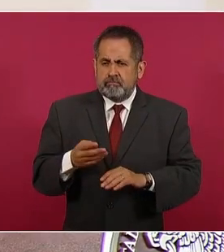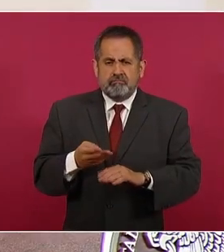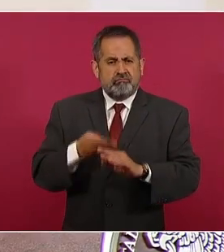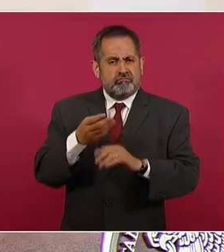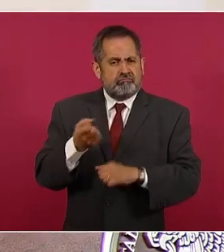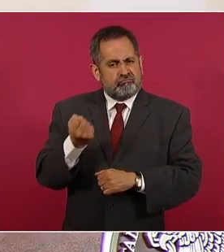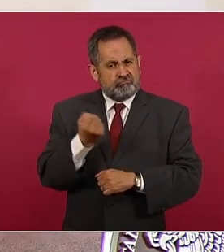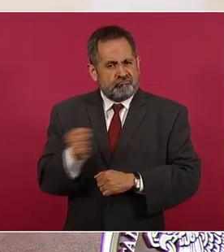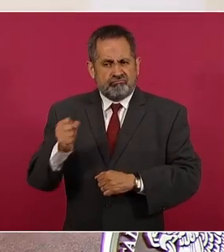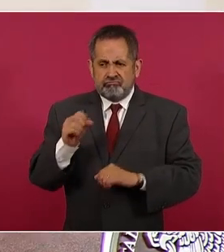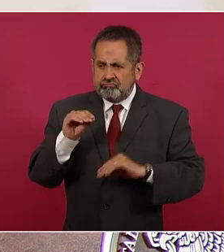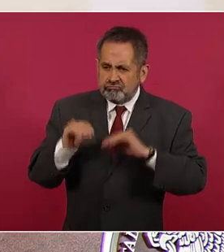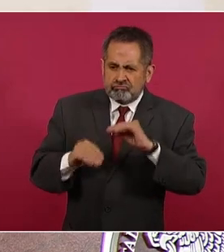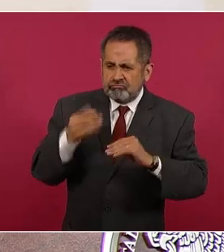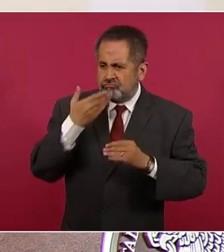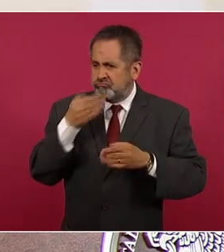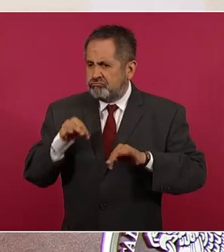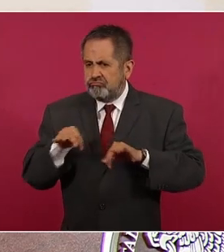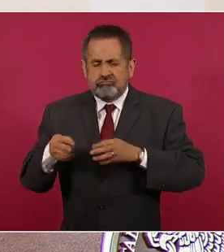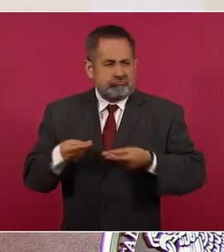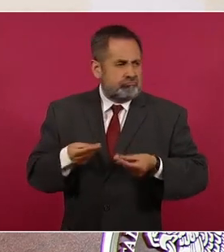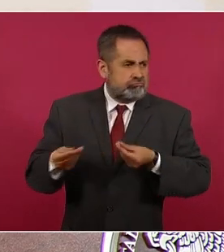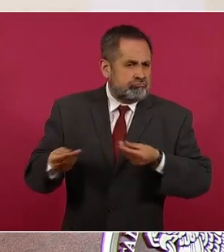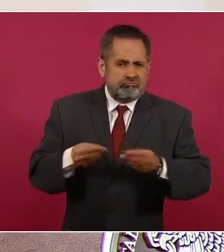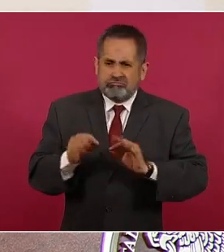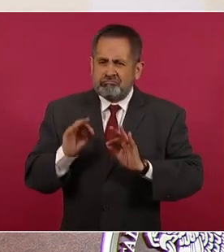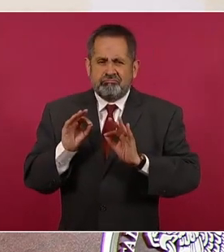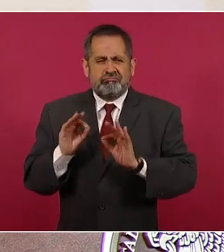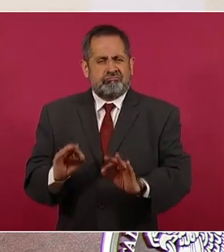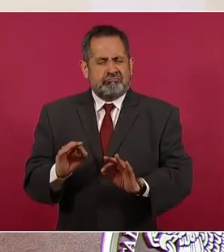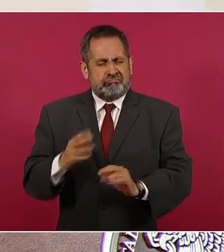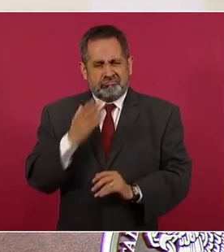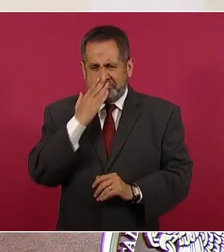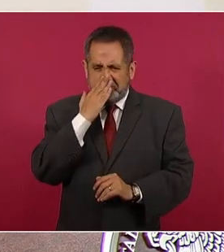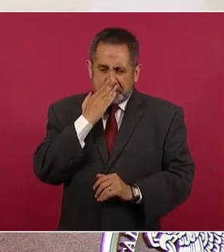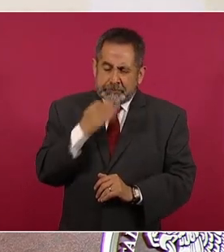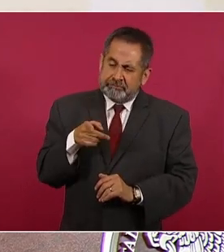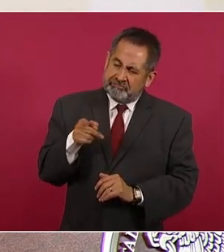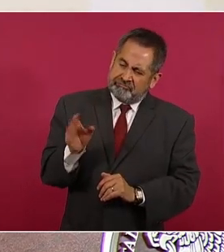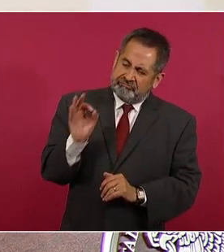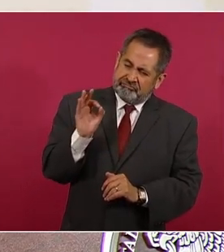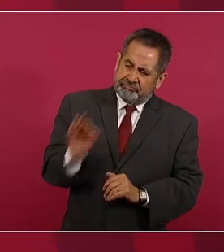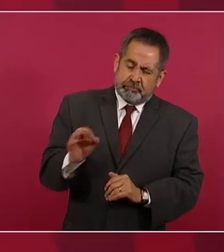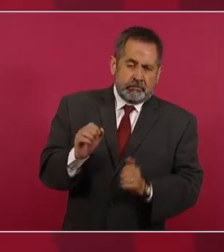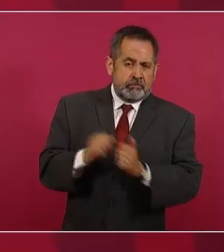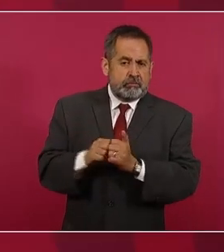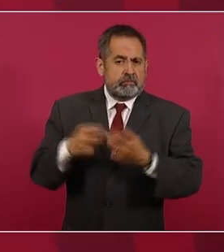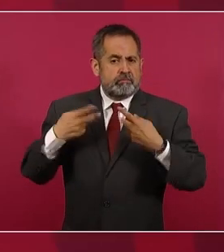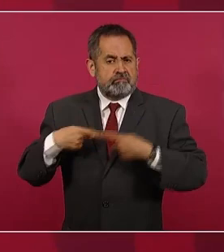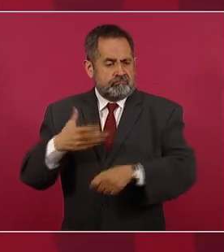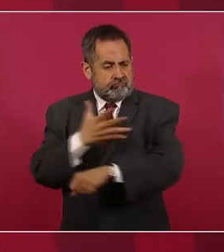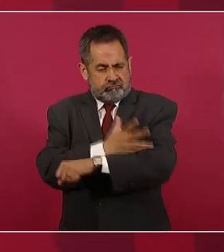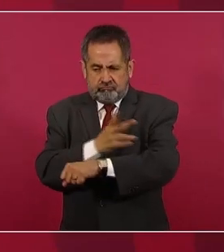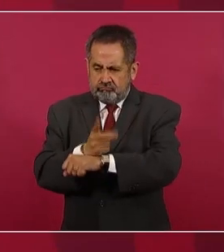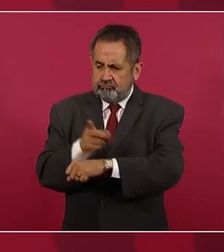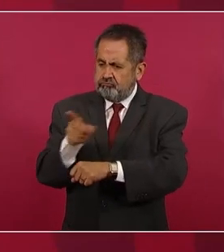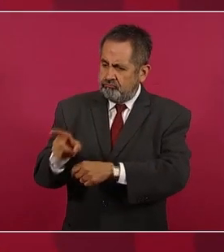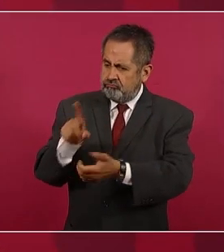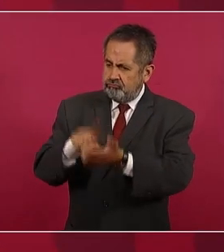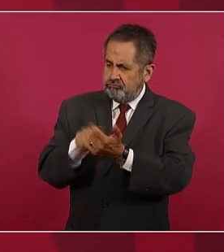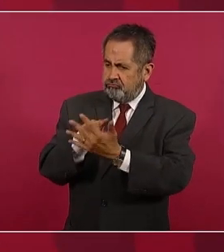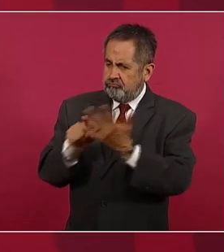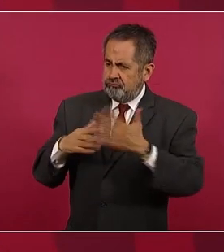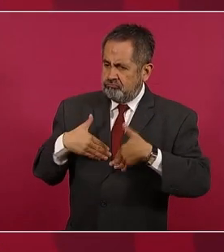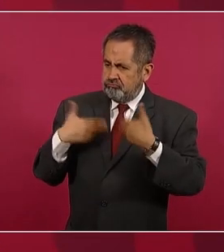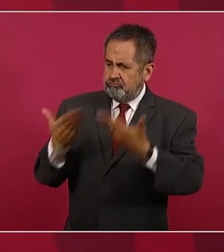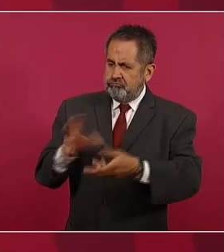eficiente, que sean realmente gente de absoluta confianza, honestos,